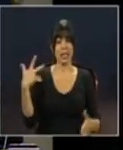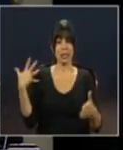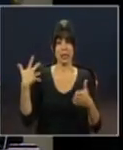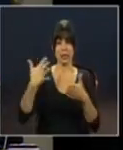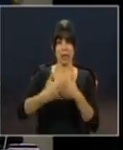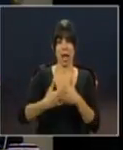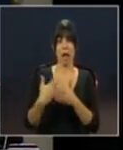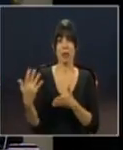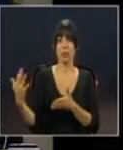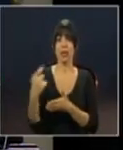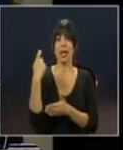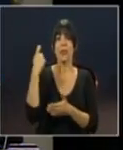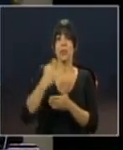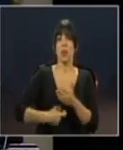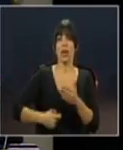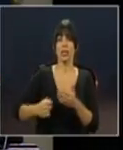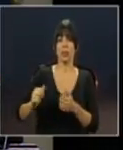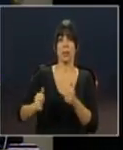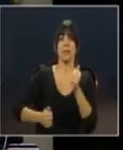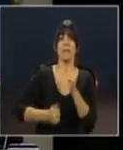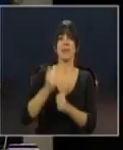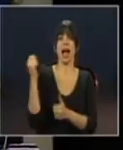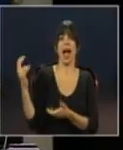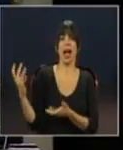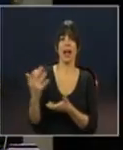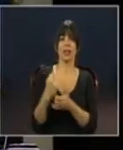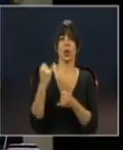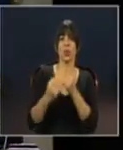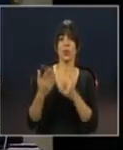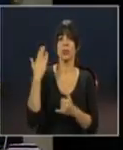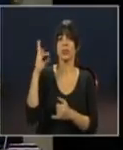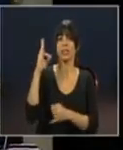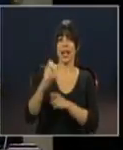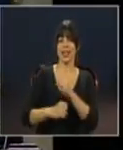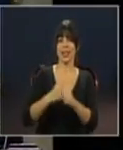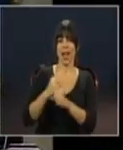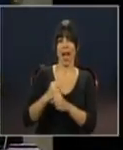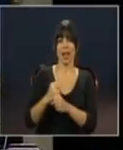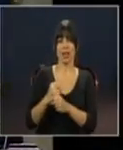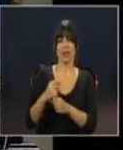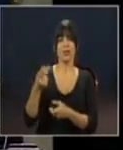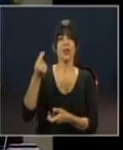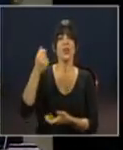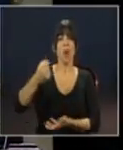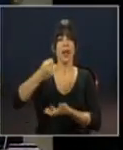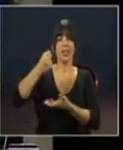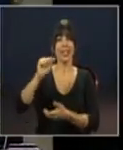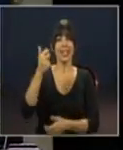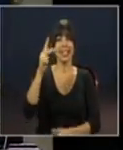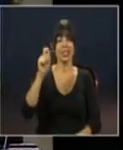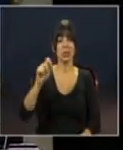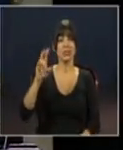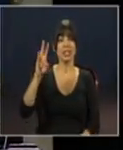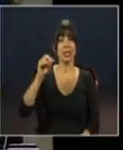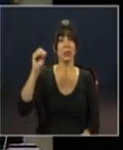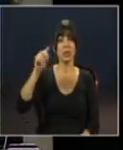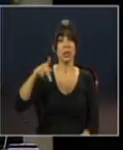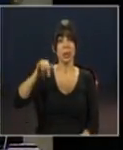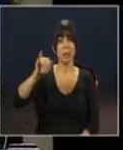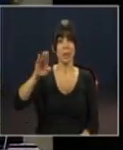recaudación tributaria más alta de los últimos 7 años, equivalente a un 13,7% del